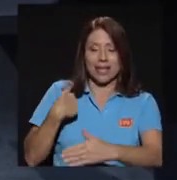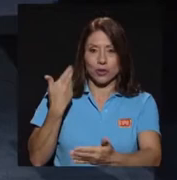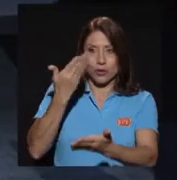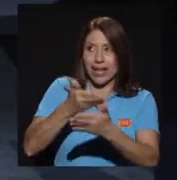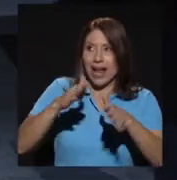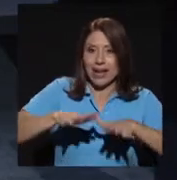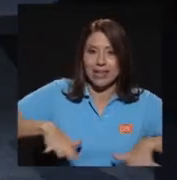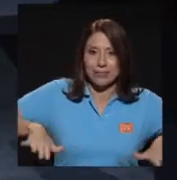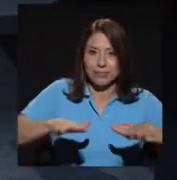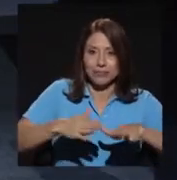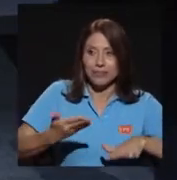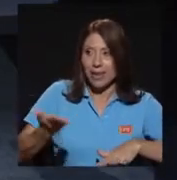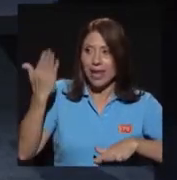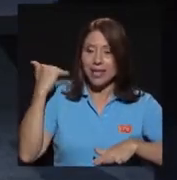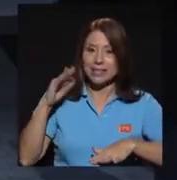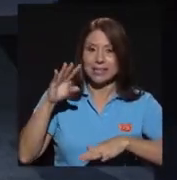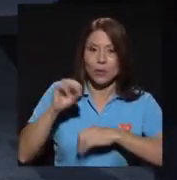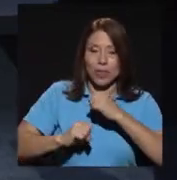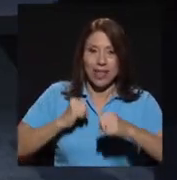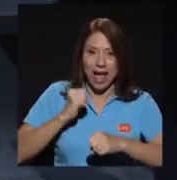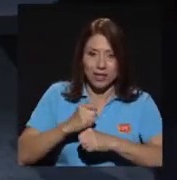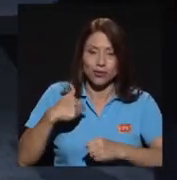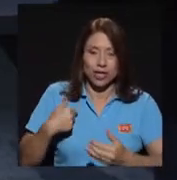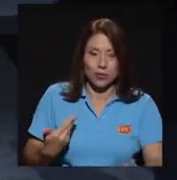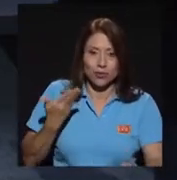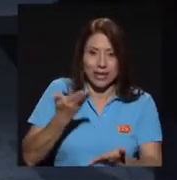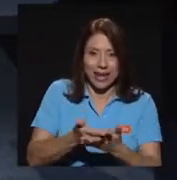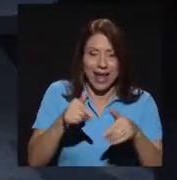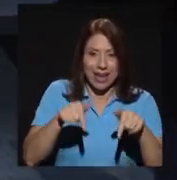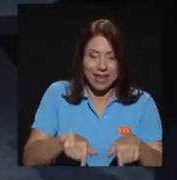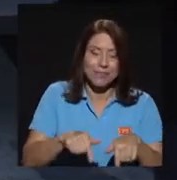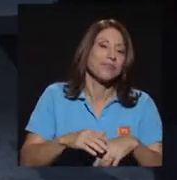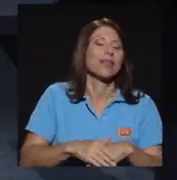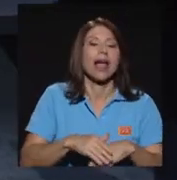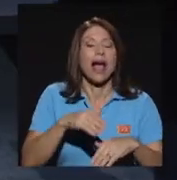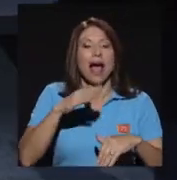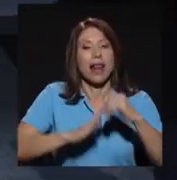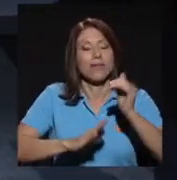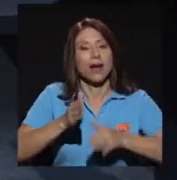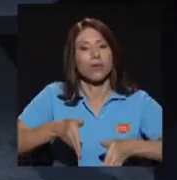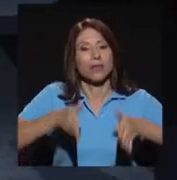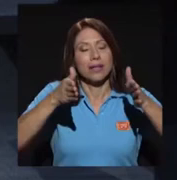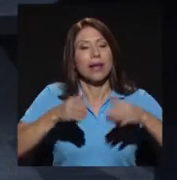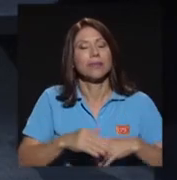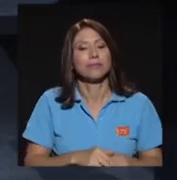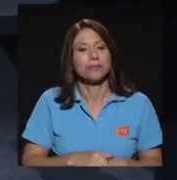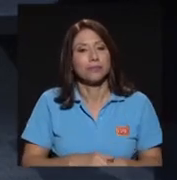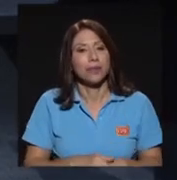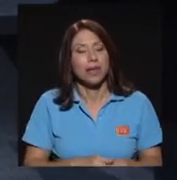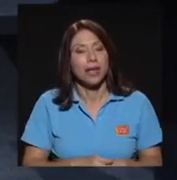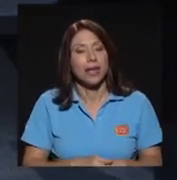hace 50 años llegué yo a este campus y perdón a la facultad y